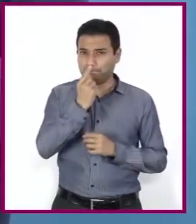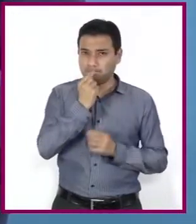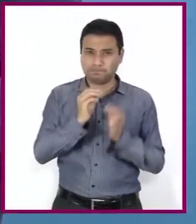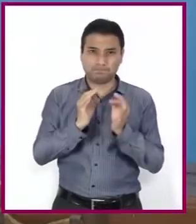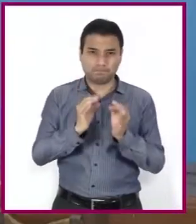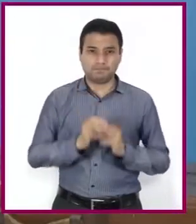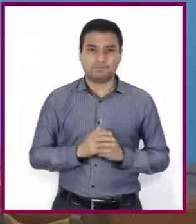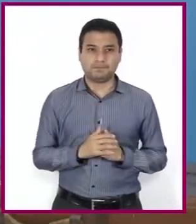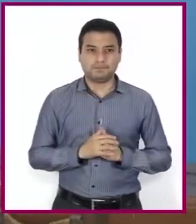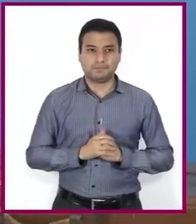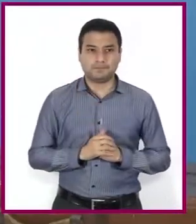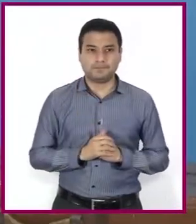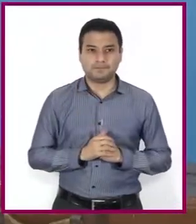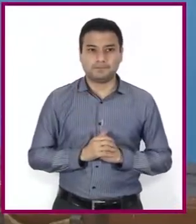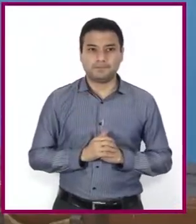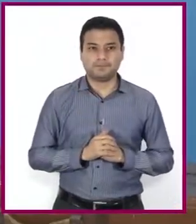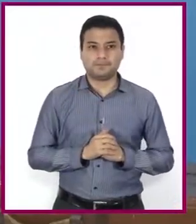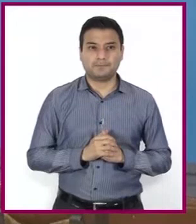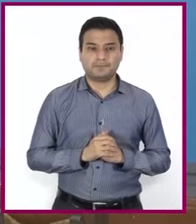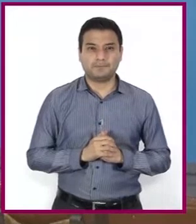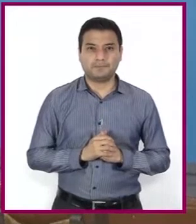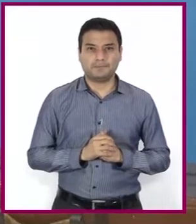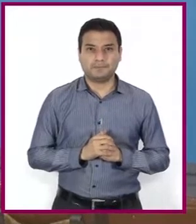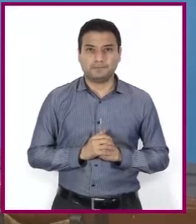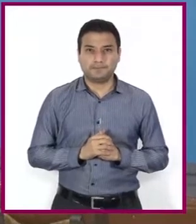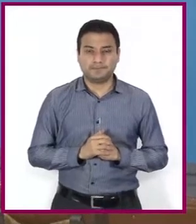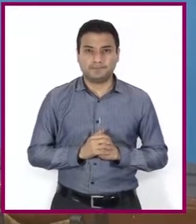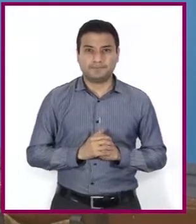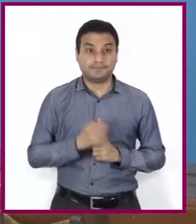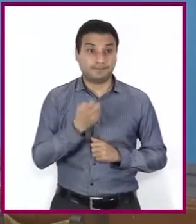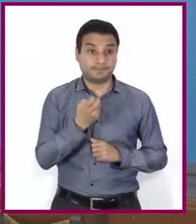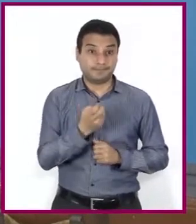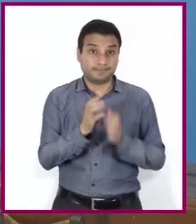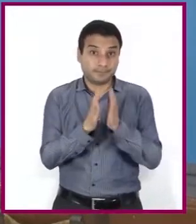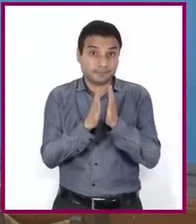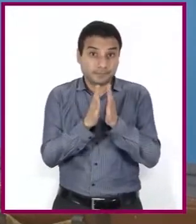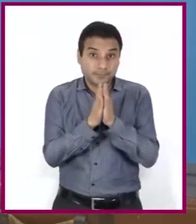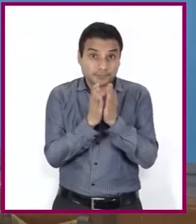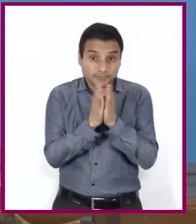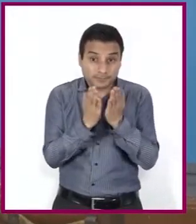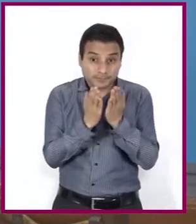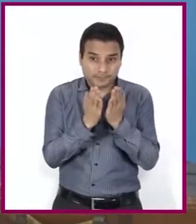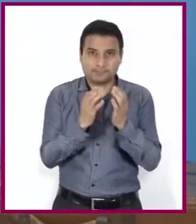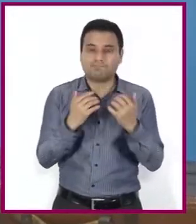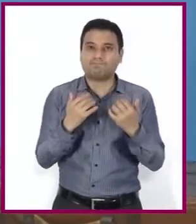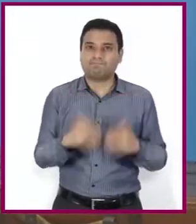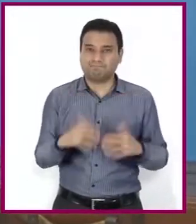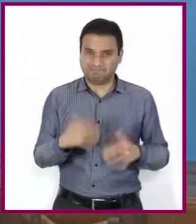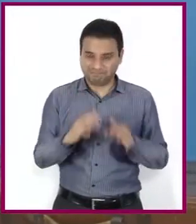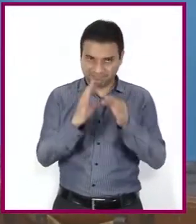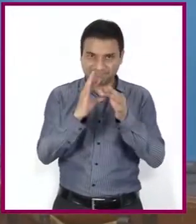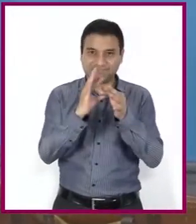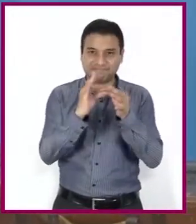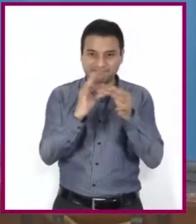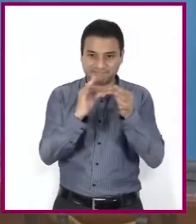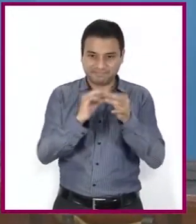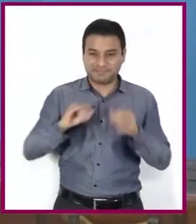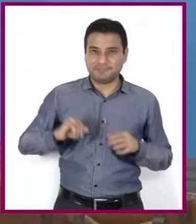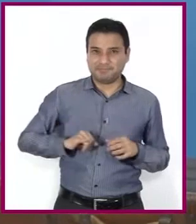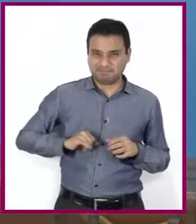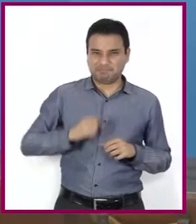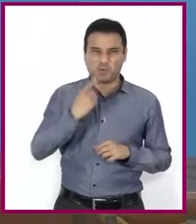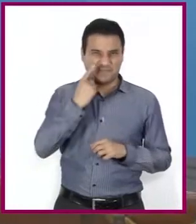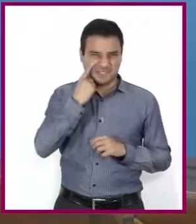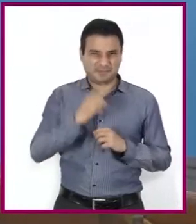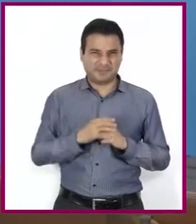lectura. Sin duda, este texto aporta gran cantidad de información. Sin embargo, centrémonos en lo que dice sobre la guerra